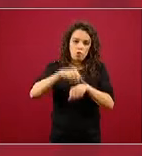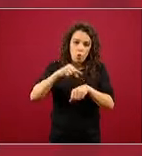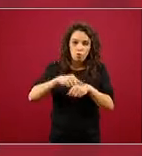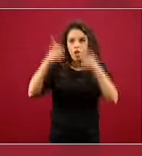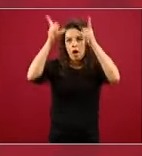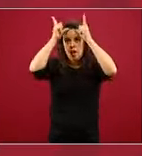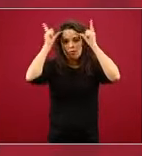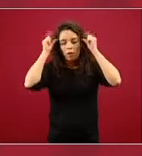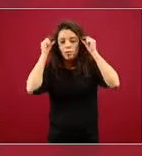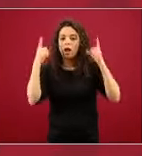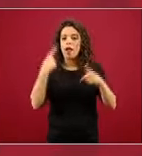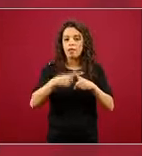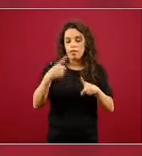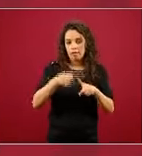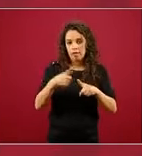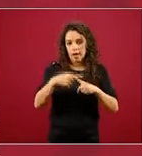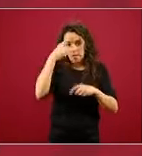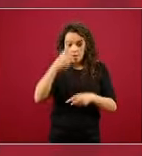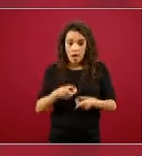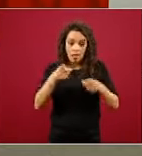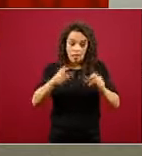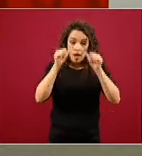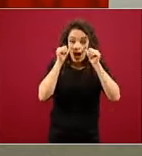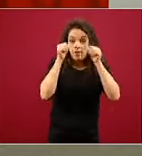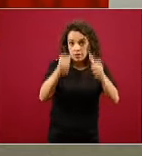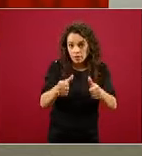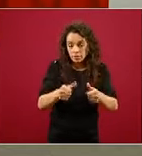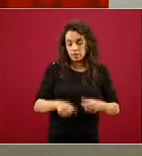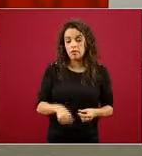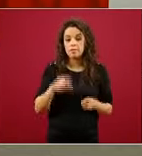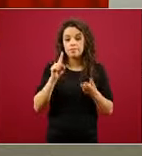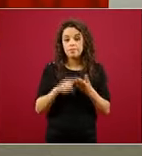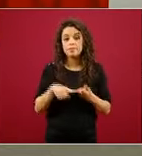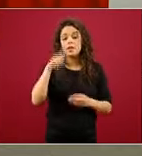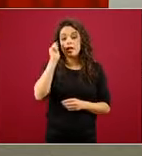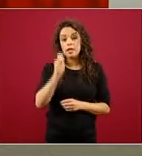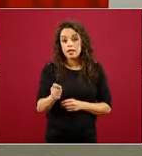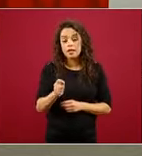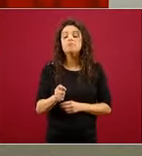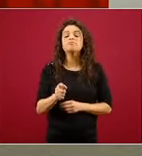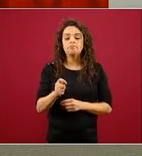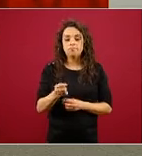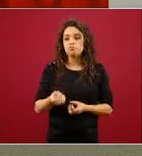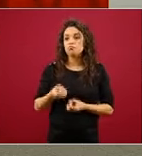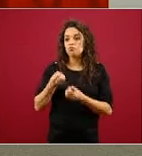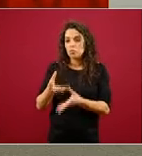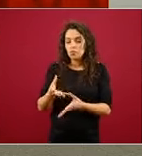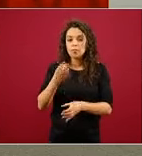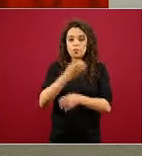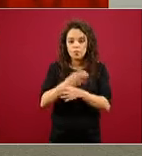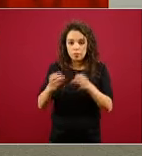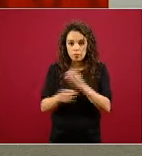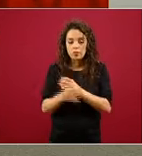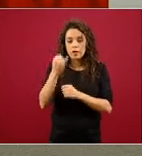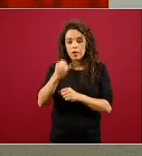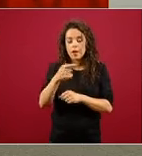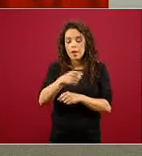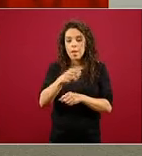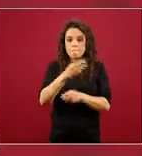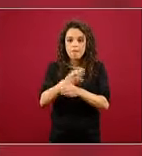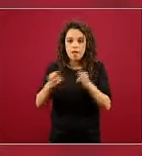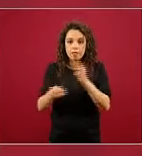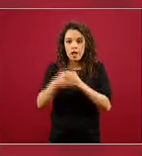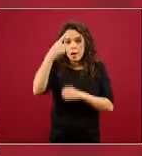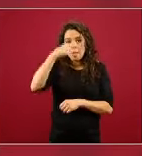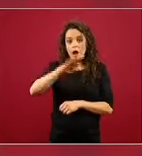en su momento en la posibilidad de aportar para las reconversiones y las expansiones que son importantes para todo esto. El